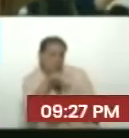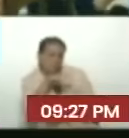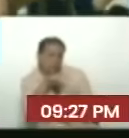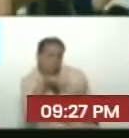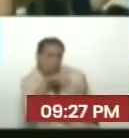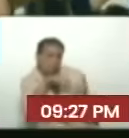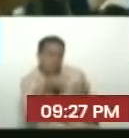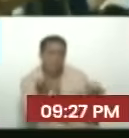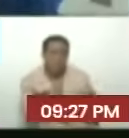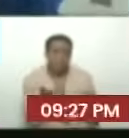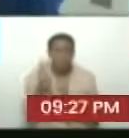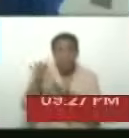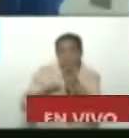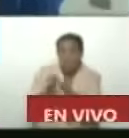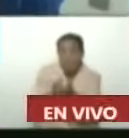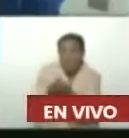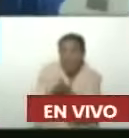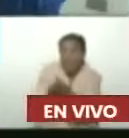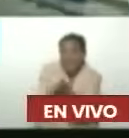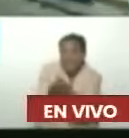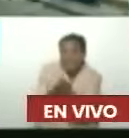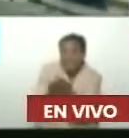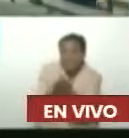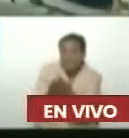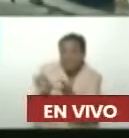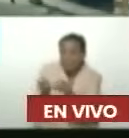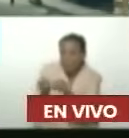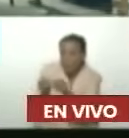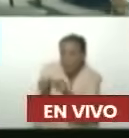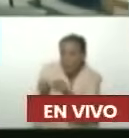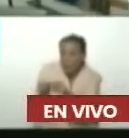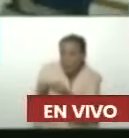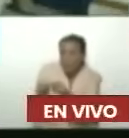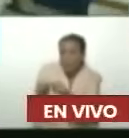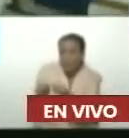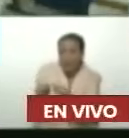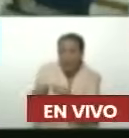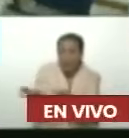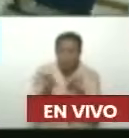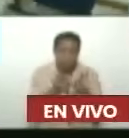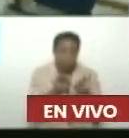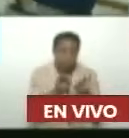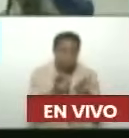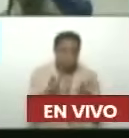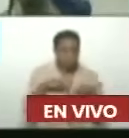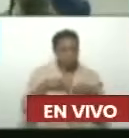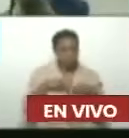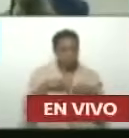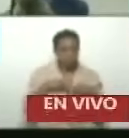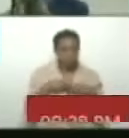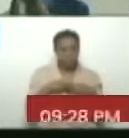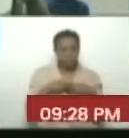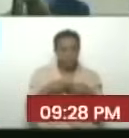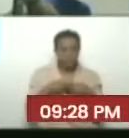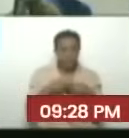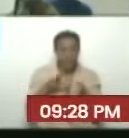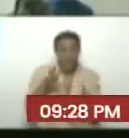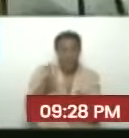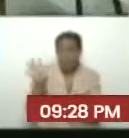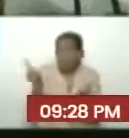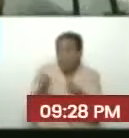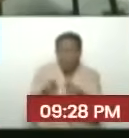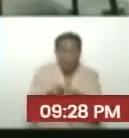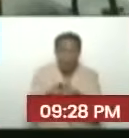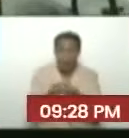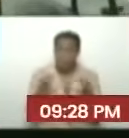salió, compró una cajita de plastilina y con la plastilina, con esa plastilina que compró, me hizo él